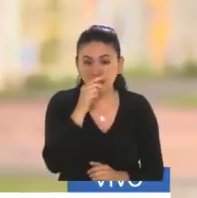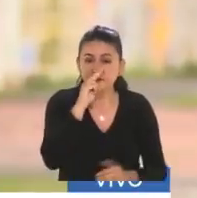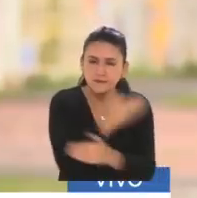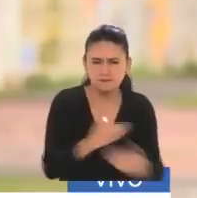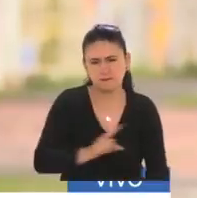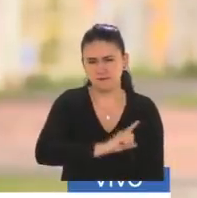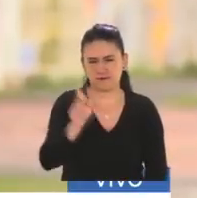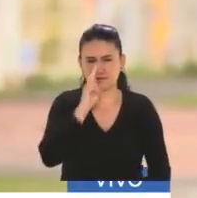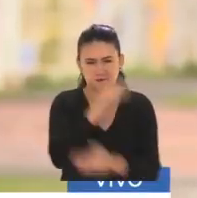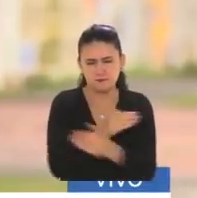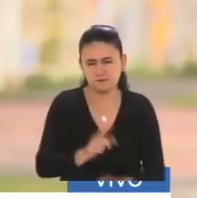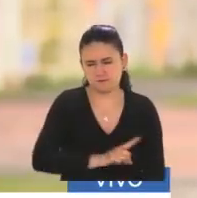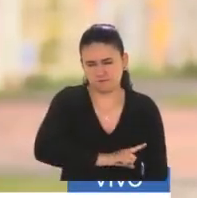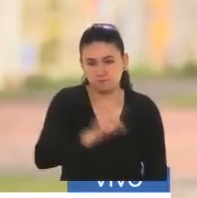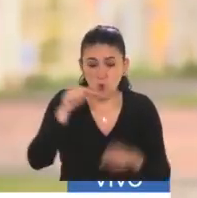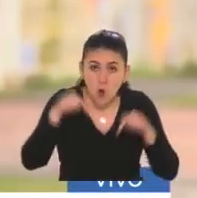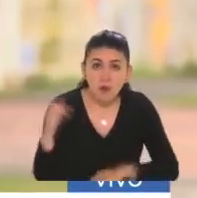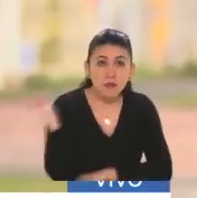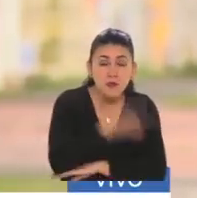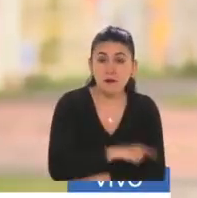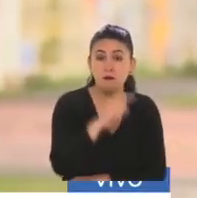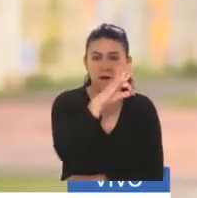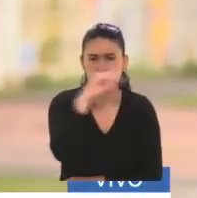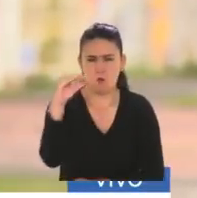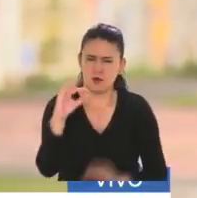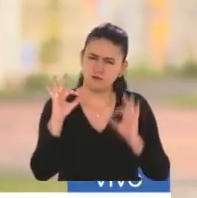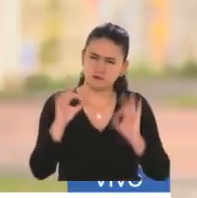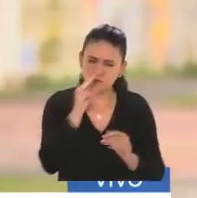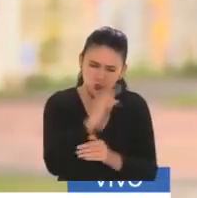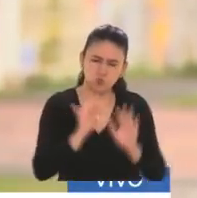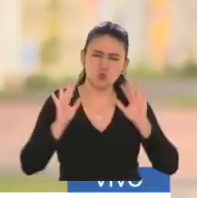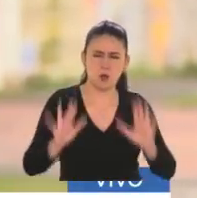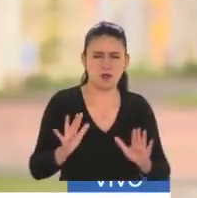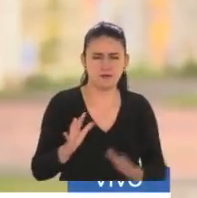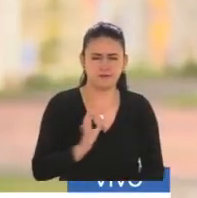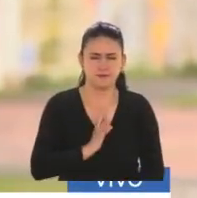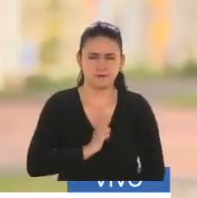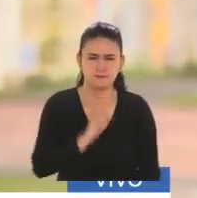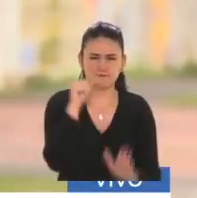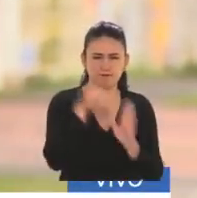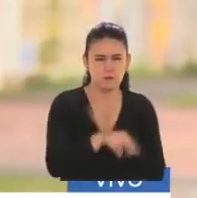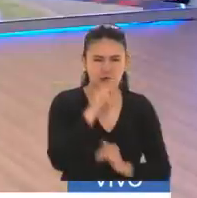los niños no. Y hoy era un día para celebrar en el Valle del Cauca, que se ha enlutado con la muerte de Salvador, Sergio.